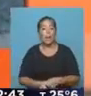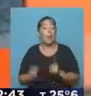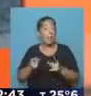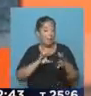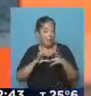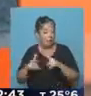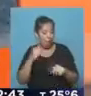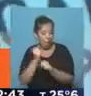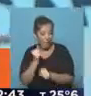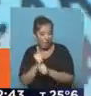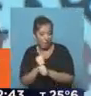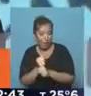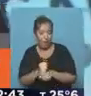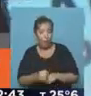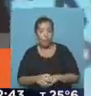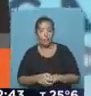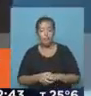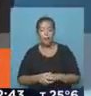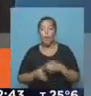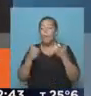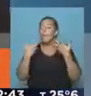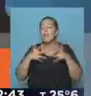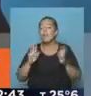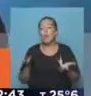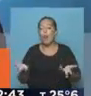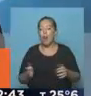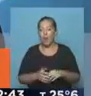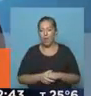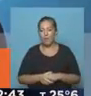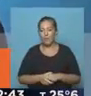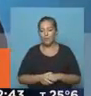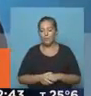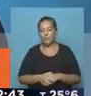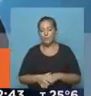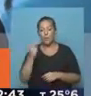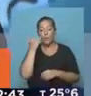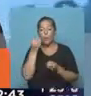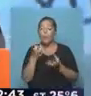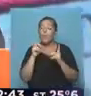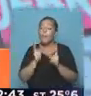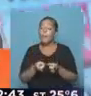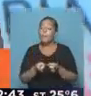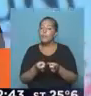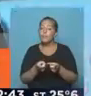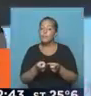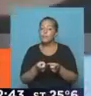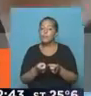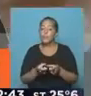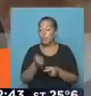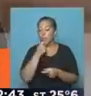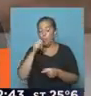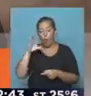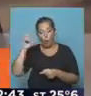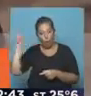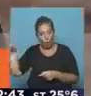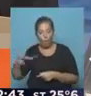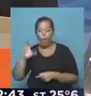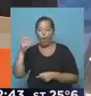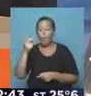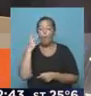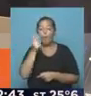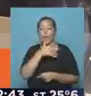no porque eso también es una pregunta porque se naturalizó Este es el problema y porque hay también un caso emblemático que es Colombia en Colombia en